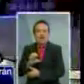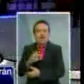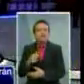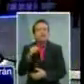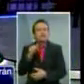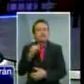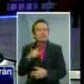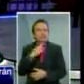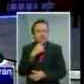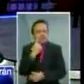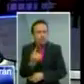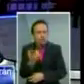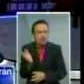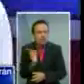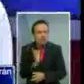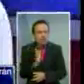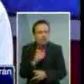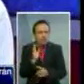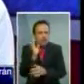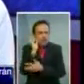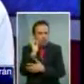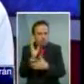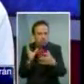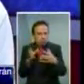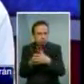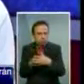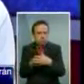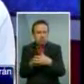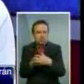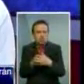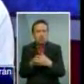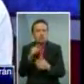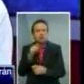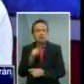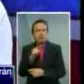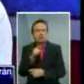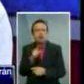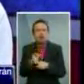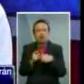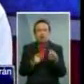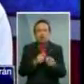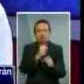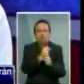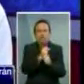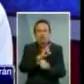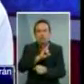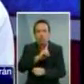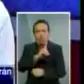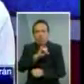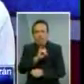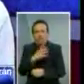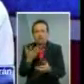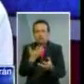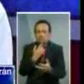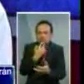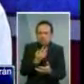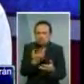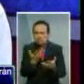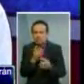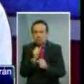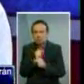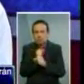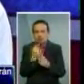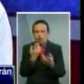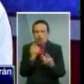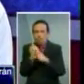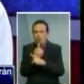agenda nuestra reunirnos con él. Él, por lo demás, además está trabajando junto a la UDI, por lo tanto es muy poco lo que nosotros tendríamos que